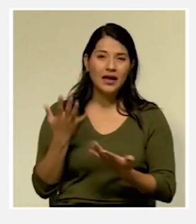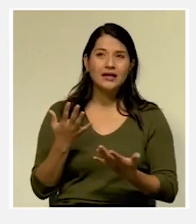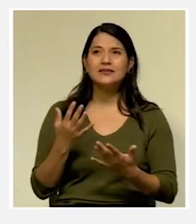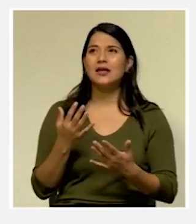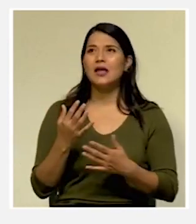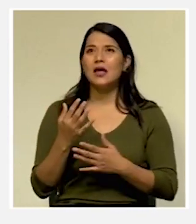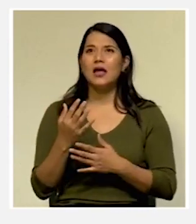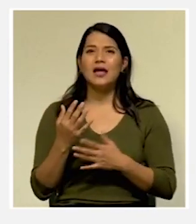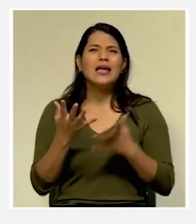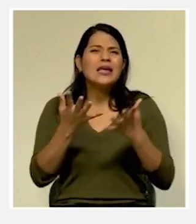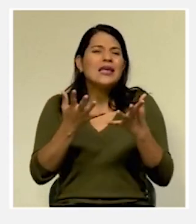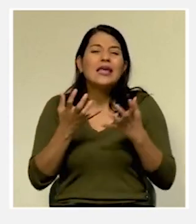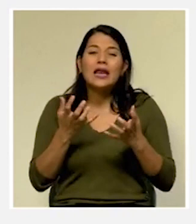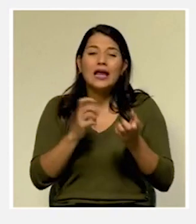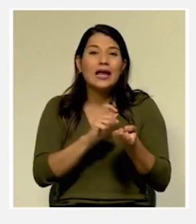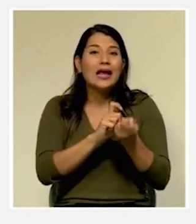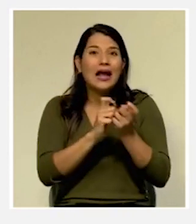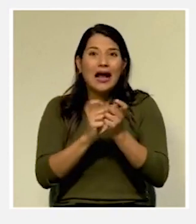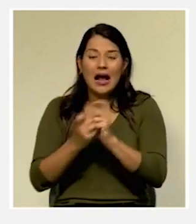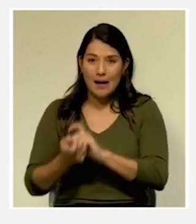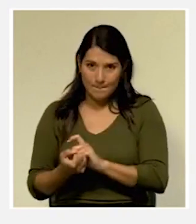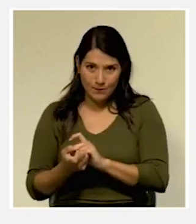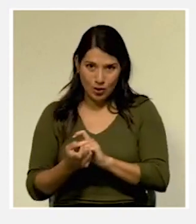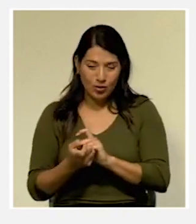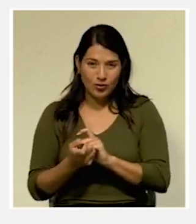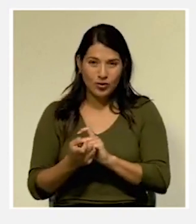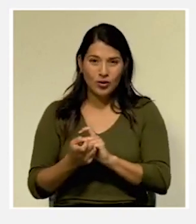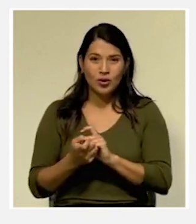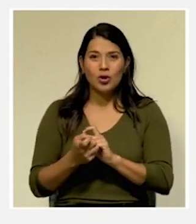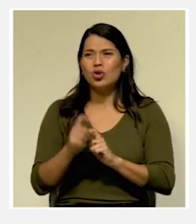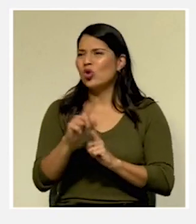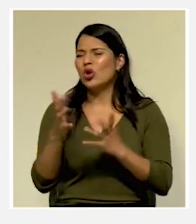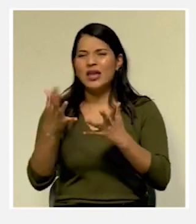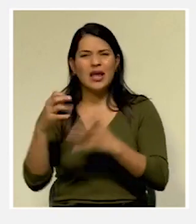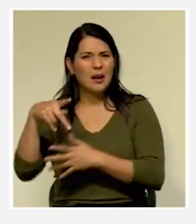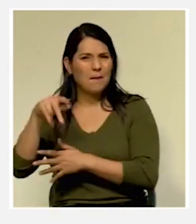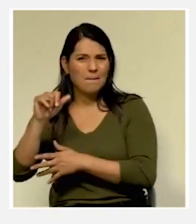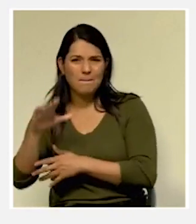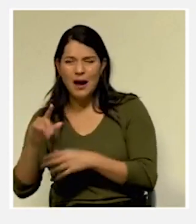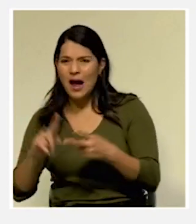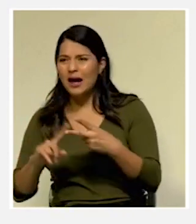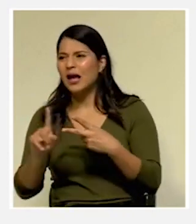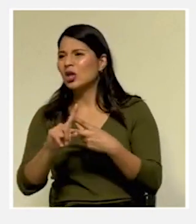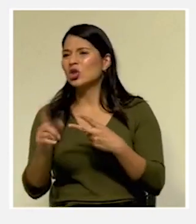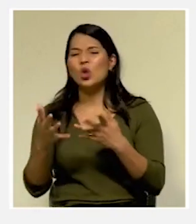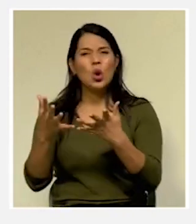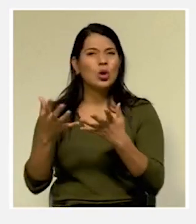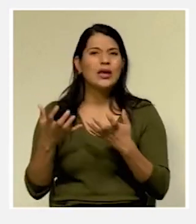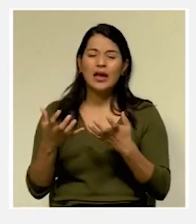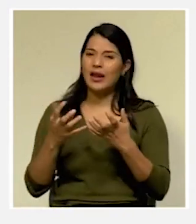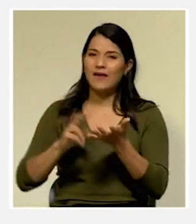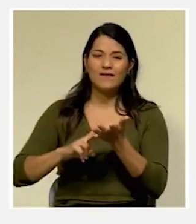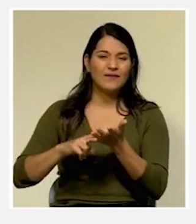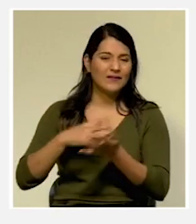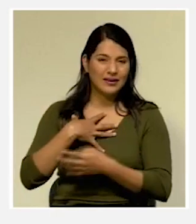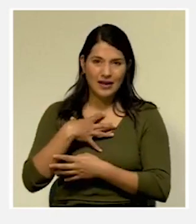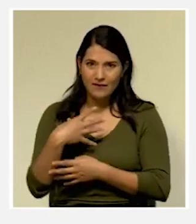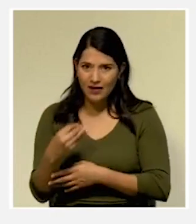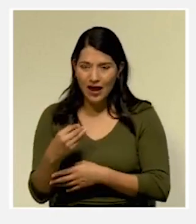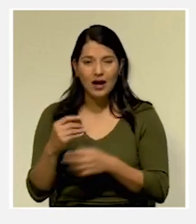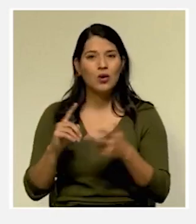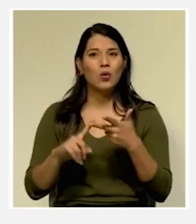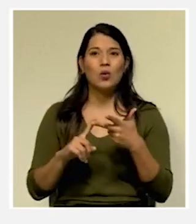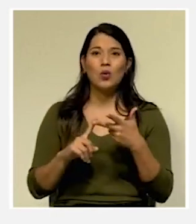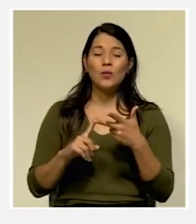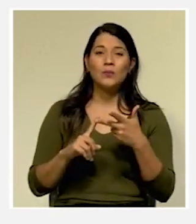del PAC, un cambio de lo que fuere, sumado a el tema de que es el menos malo o que no sabe